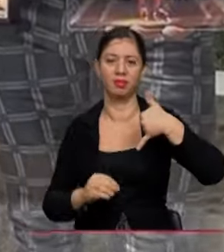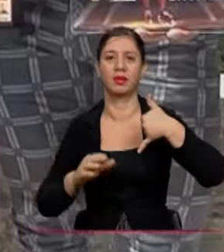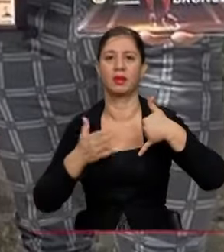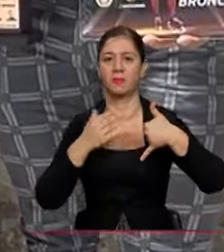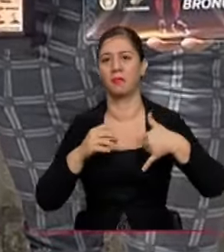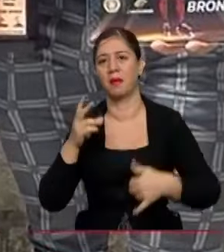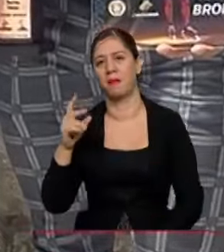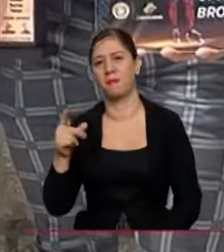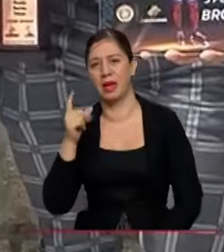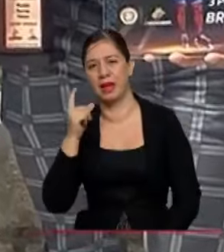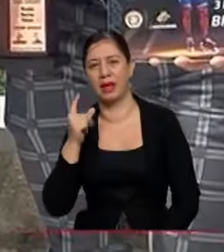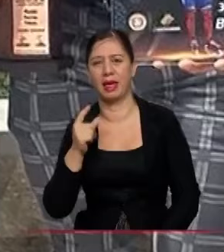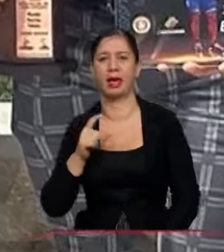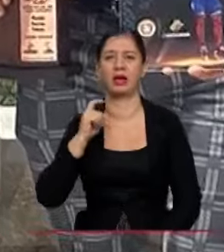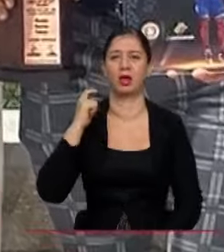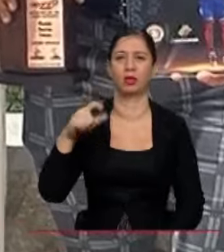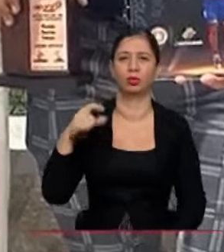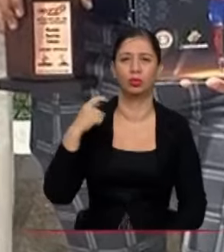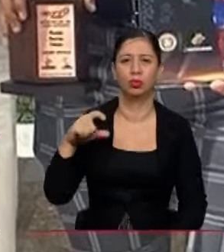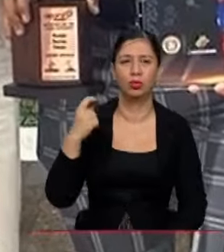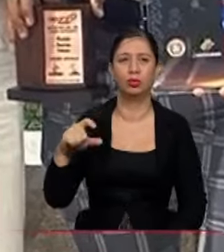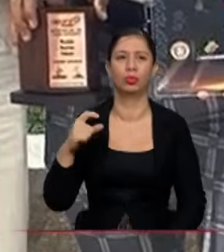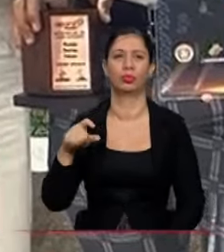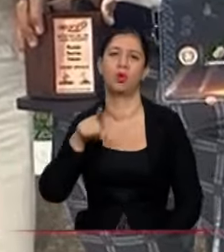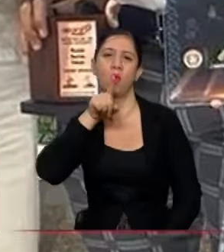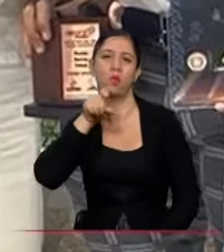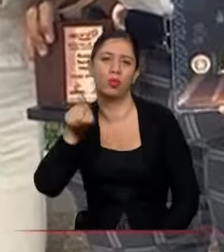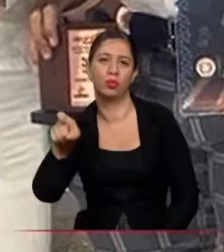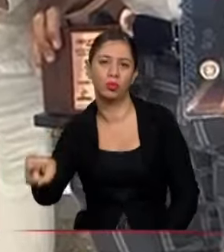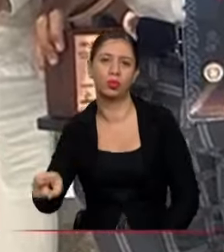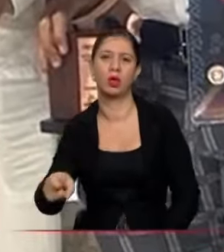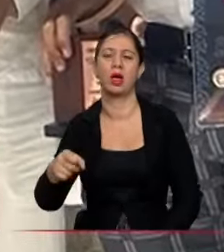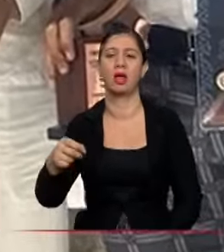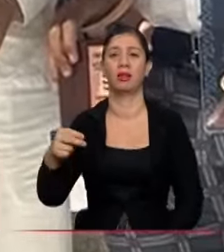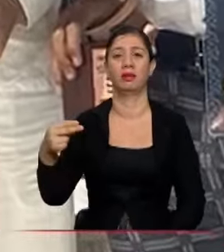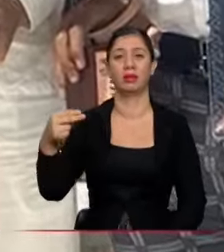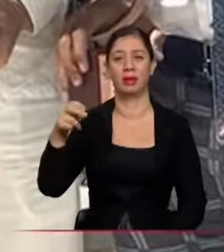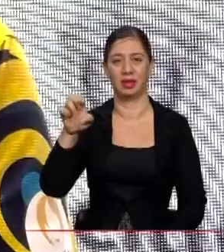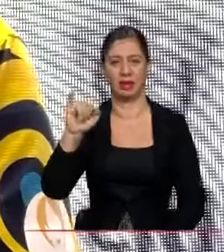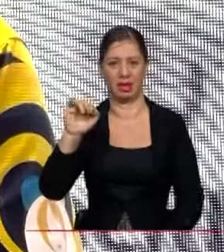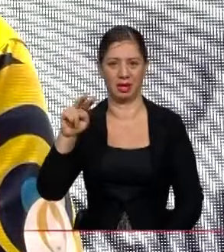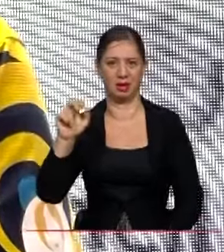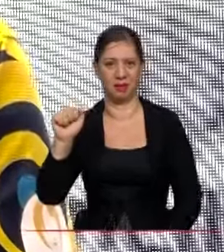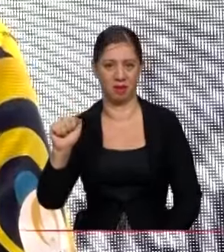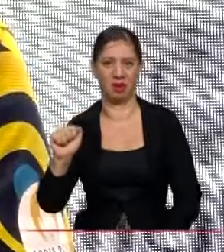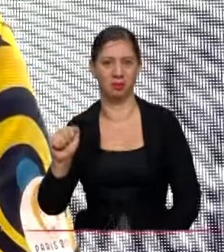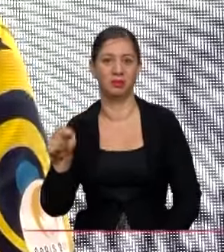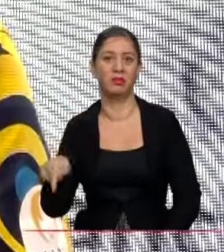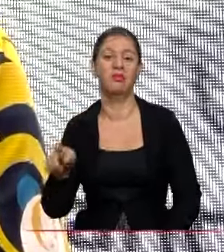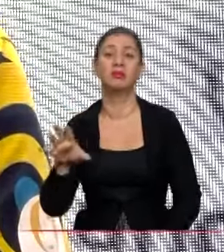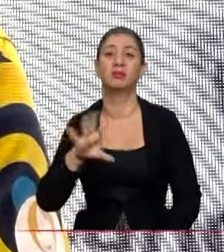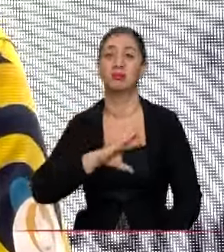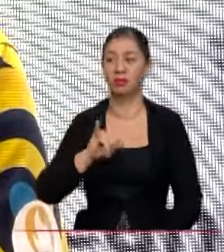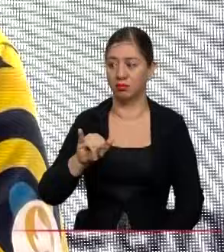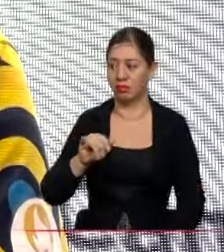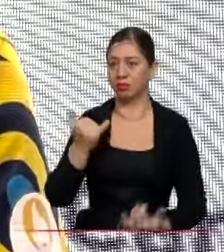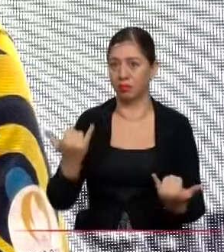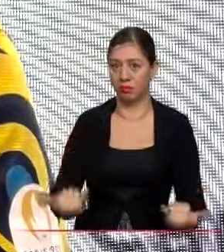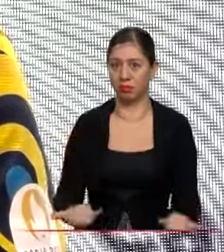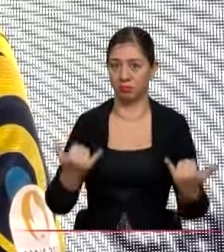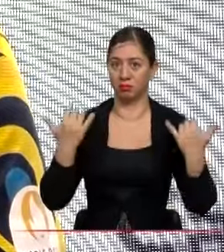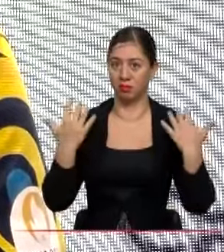en Pereira, hemos estado en Cúcuta, hemos ido a Bucaramanga, hemos estado en Neiva, pero esta vez Cali será el escenario para